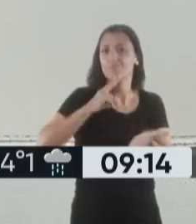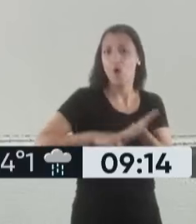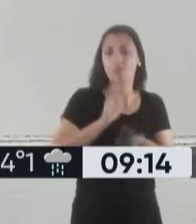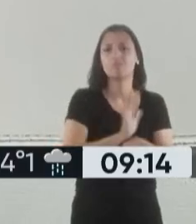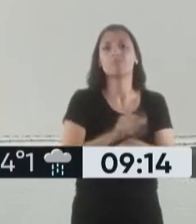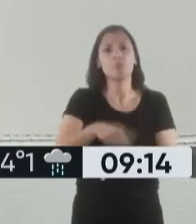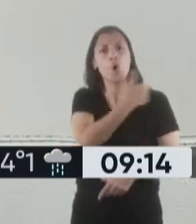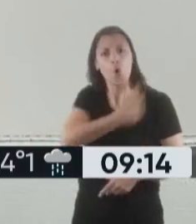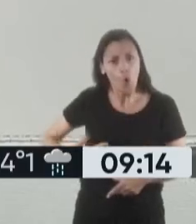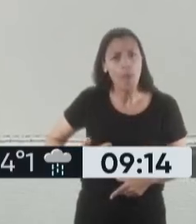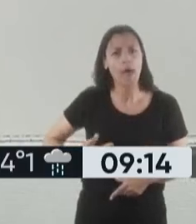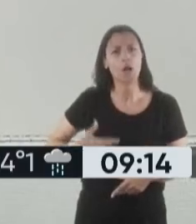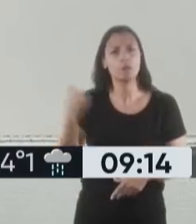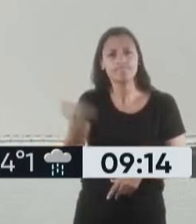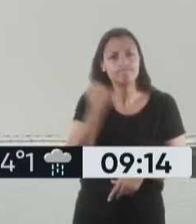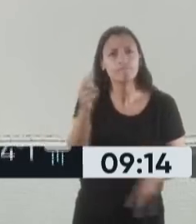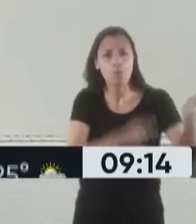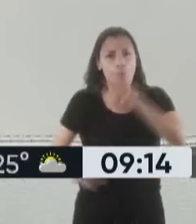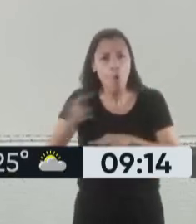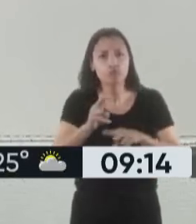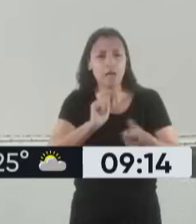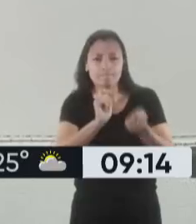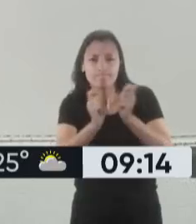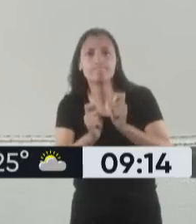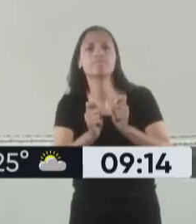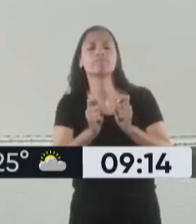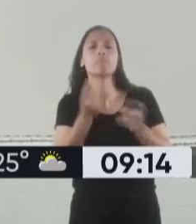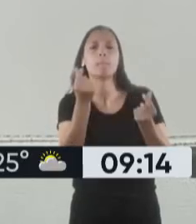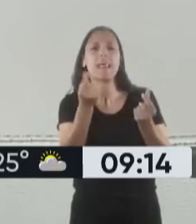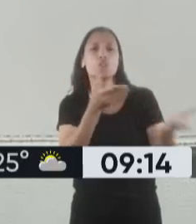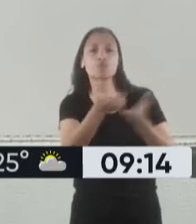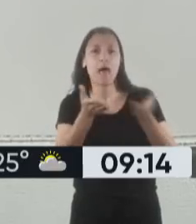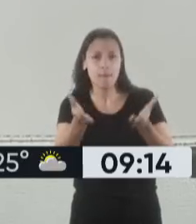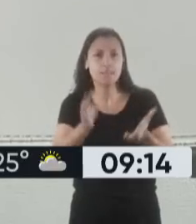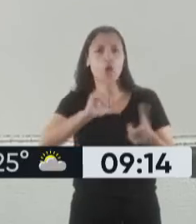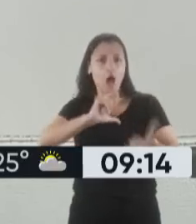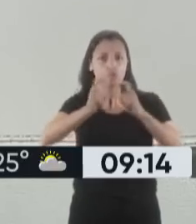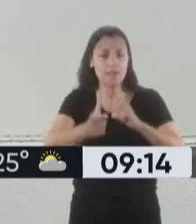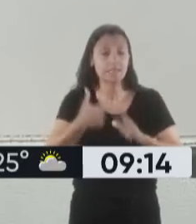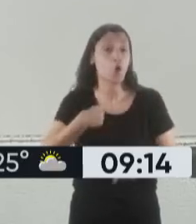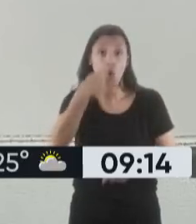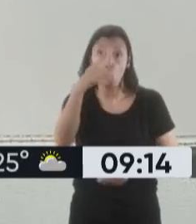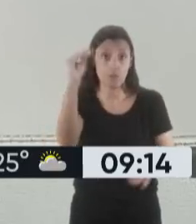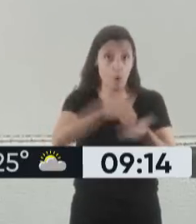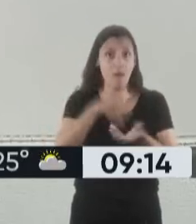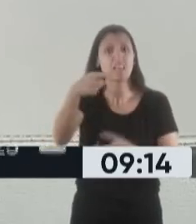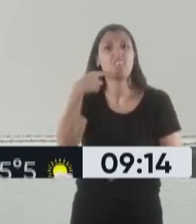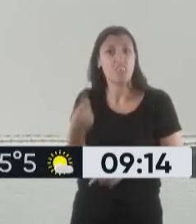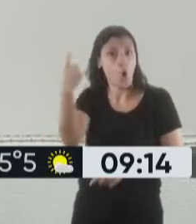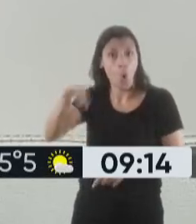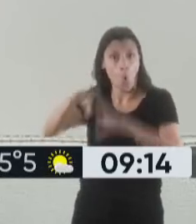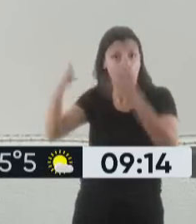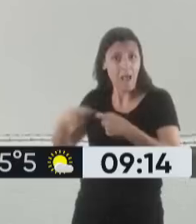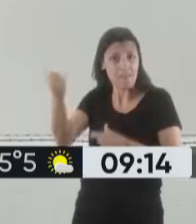insiste en este formato de regulación en el precio del servicio. Y una aclaración final, usted decía que es la única empresa de Edesur que